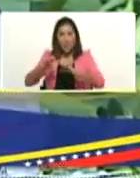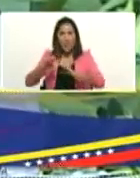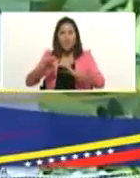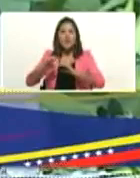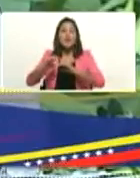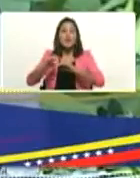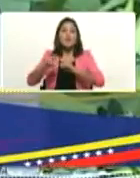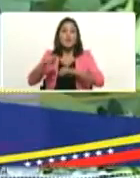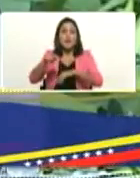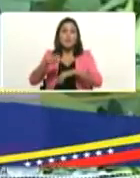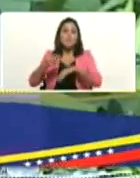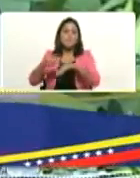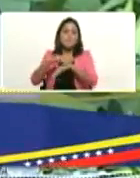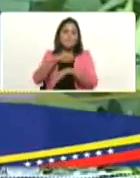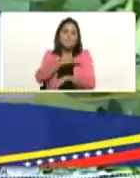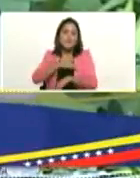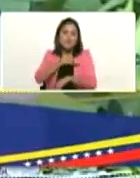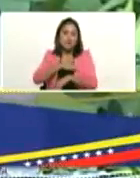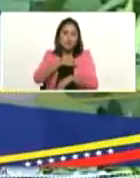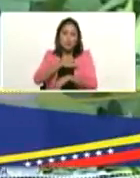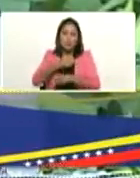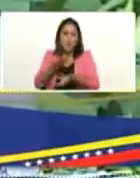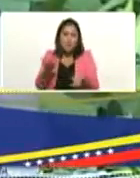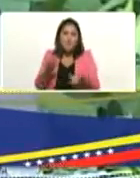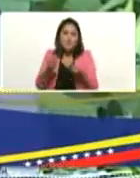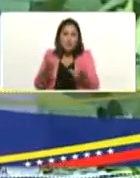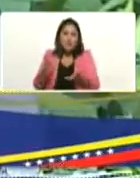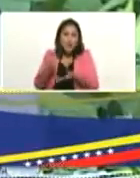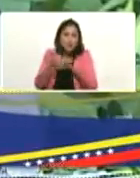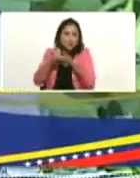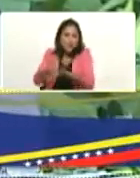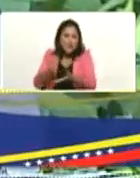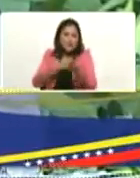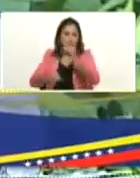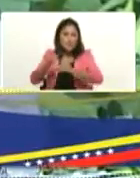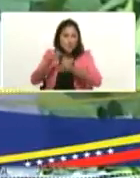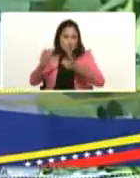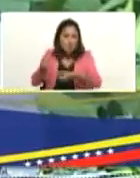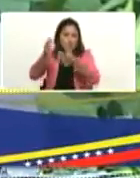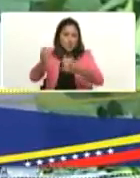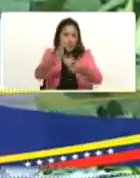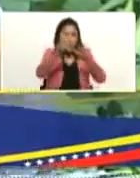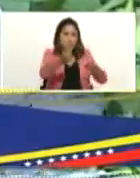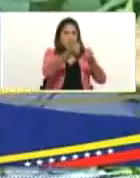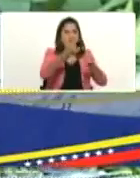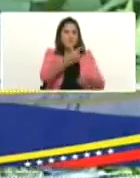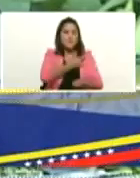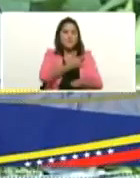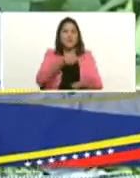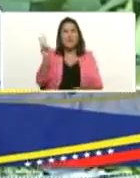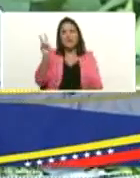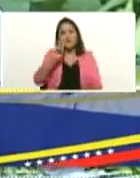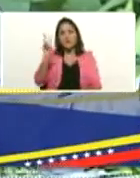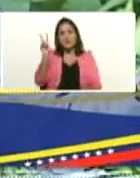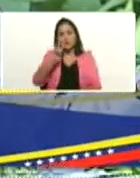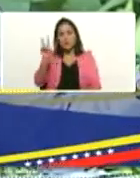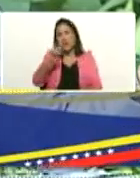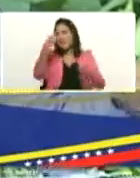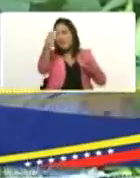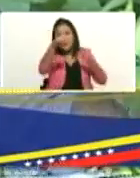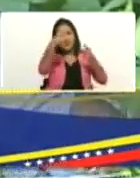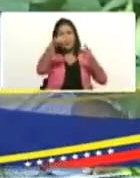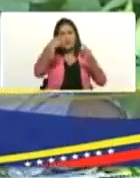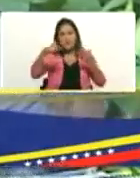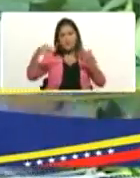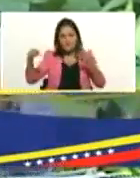misión Venezuela Bella a recuperar todos los espacios históricos de las universidades nacionales del país. ¿Qué me dices, Jacqueline? Por